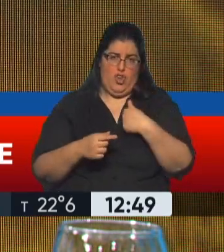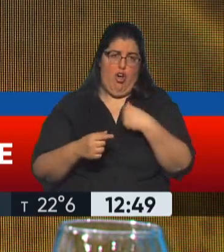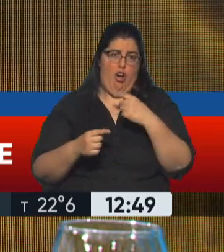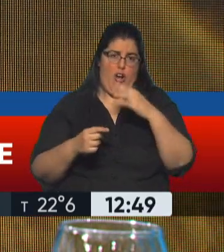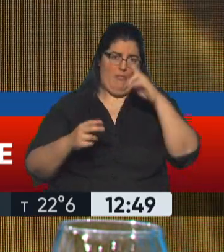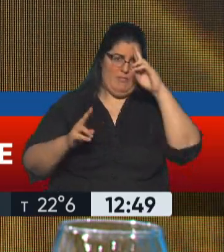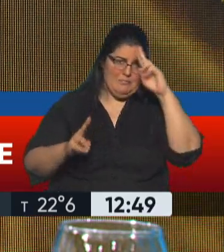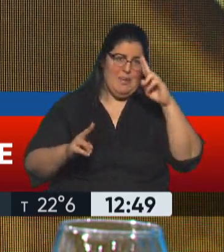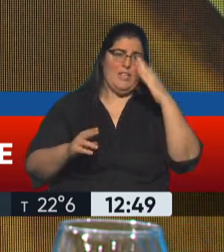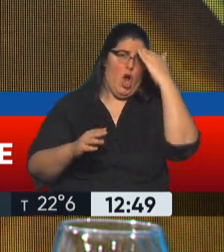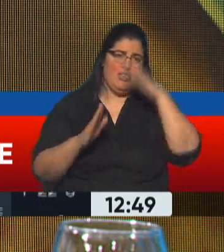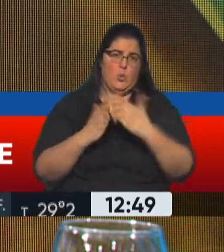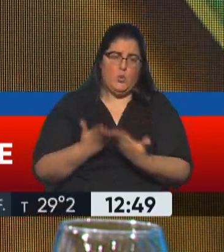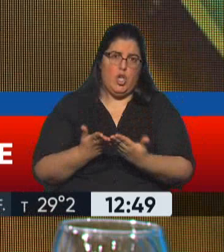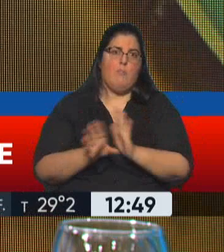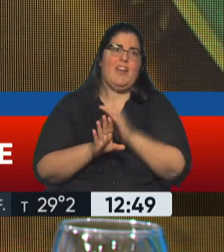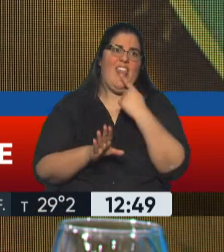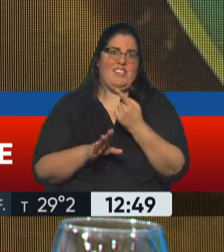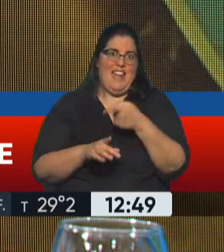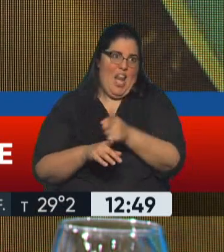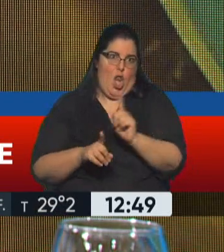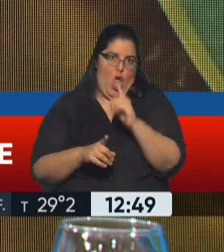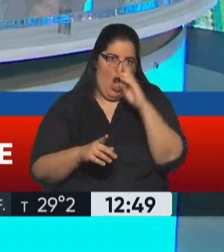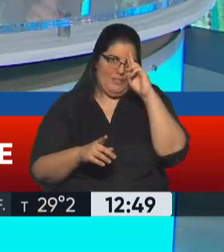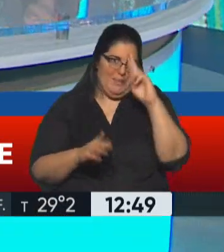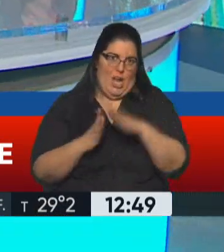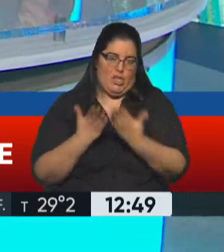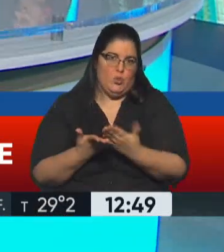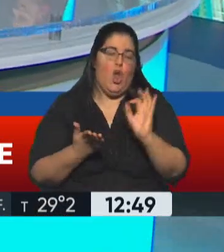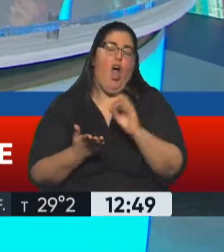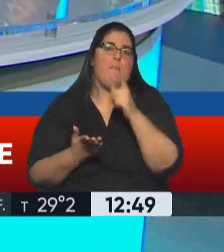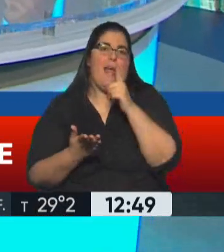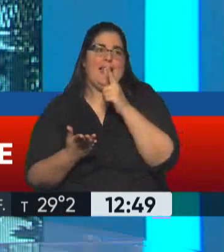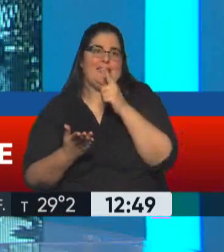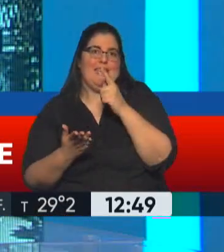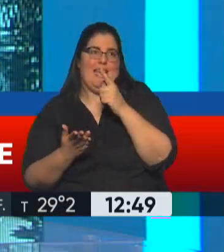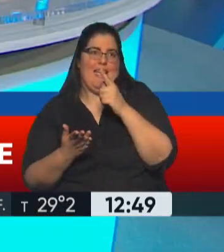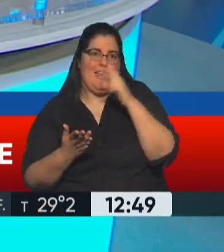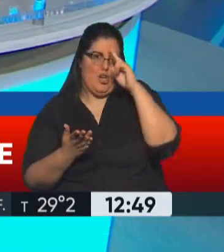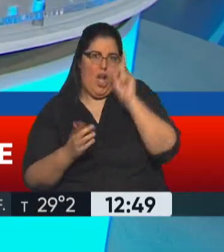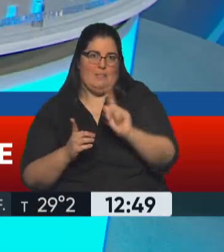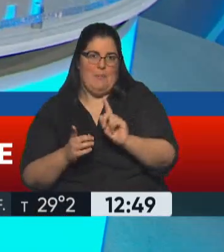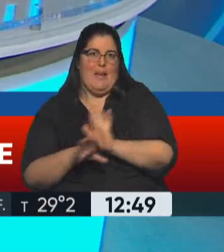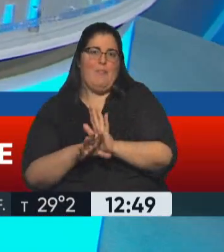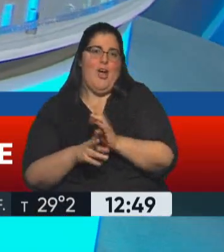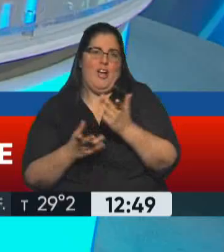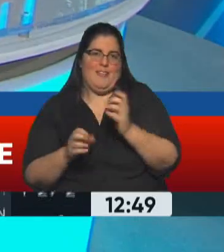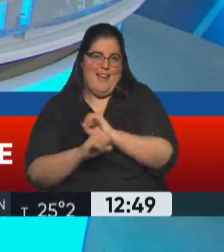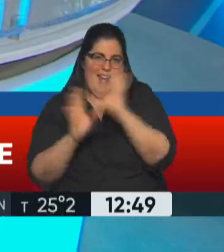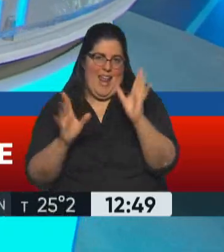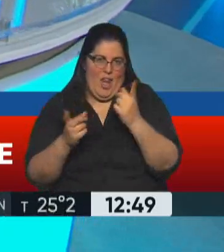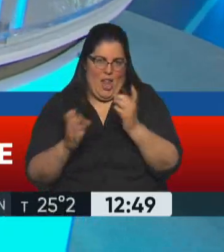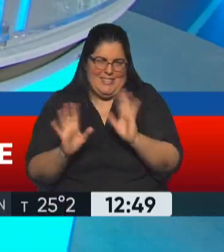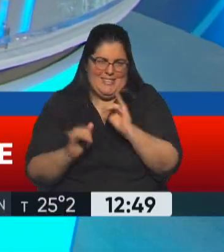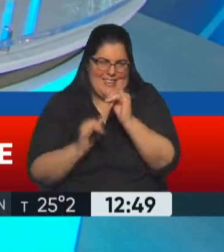Constitución. Eso es porque no es un presidente que respeta la Constitución o parece que no va a ser un presidente que respeta la Constitución. Si no, no haría falta aclararlo, digamos,